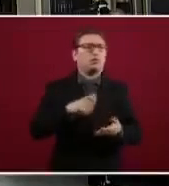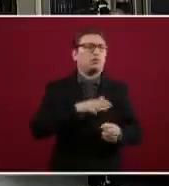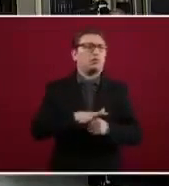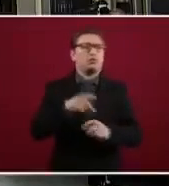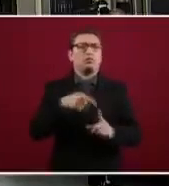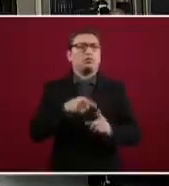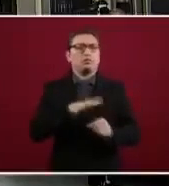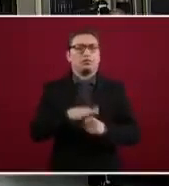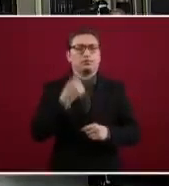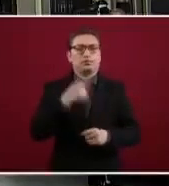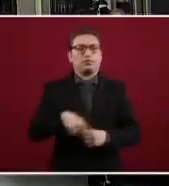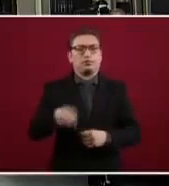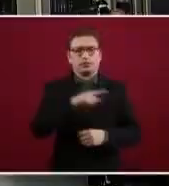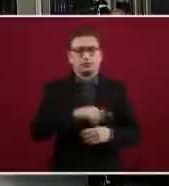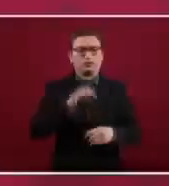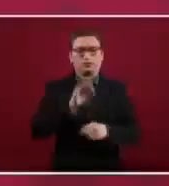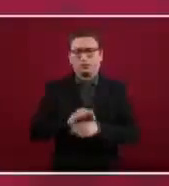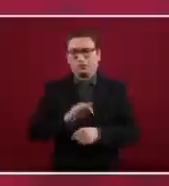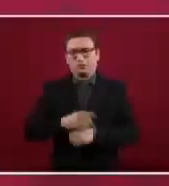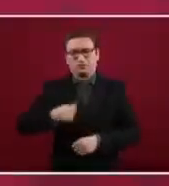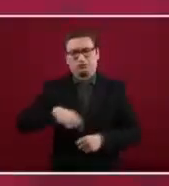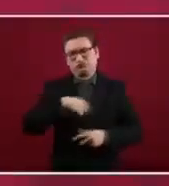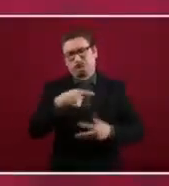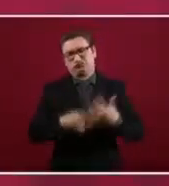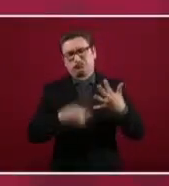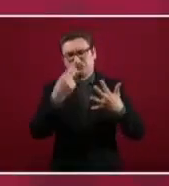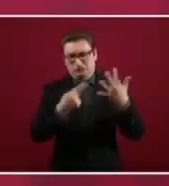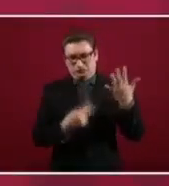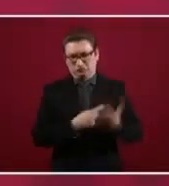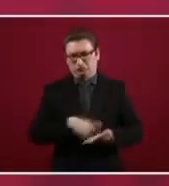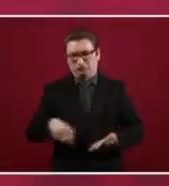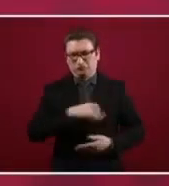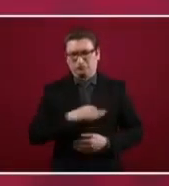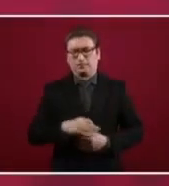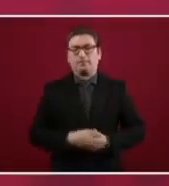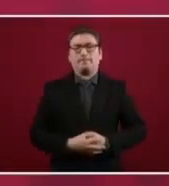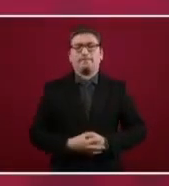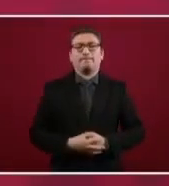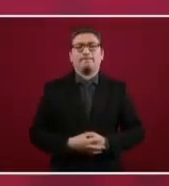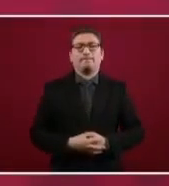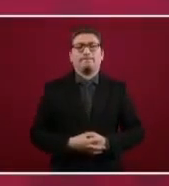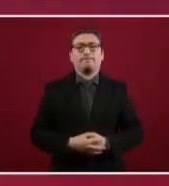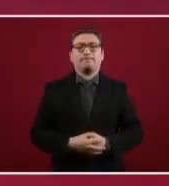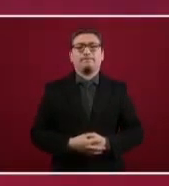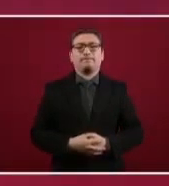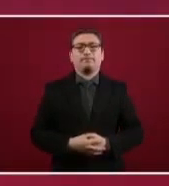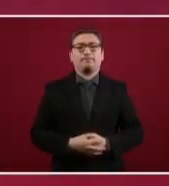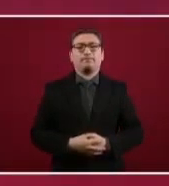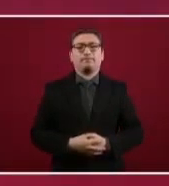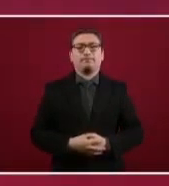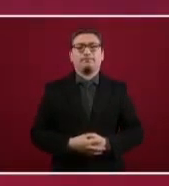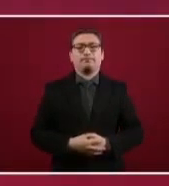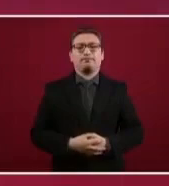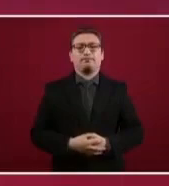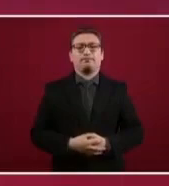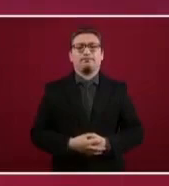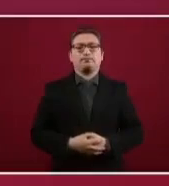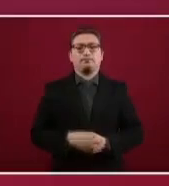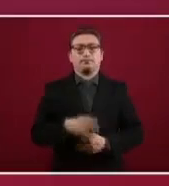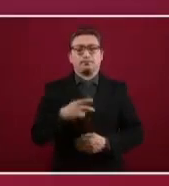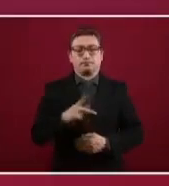gastar para cubrir de mejor manera nuestras necesidades de consumo pero los migrantes